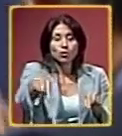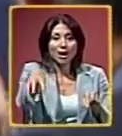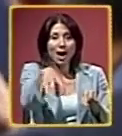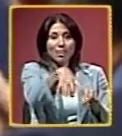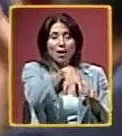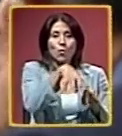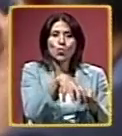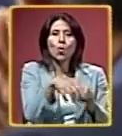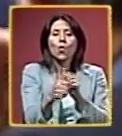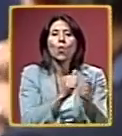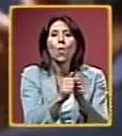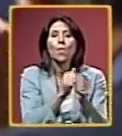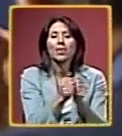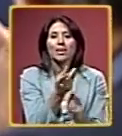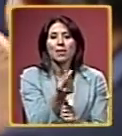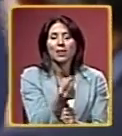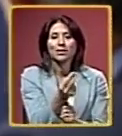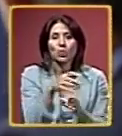es una